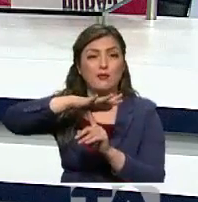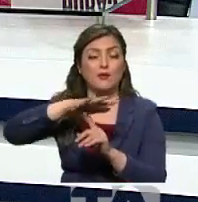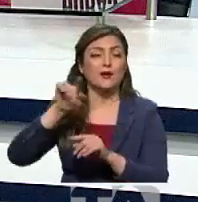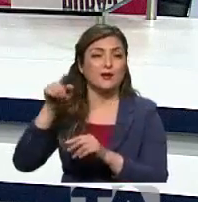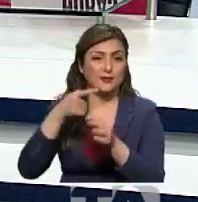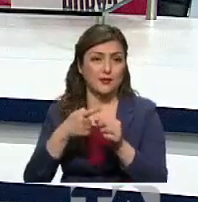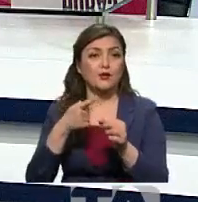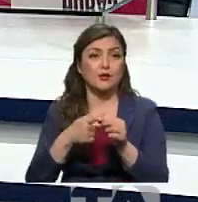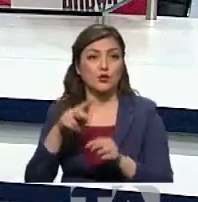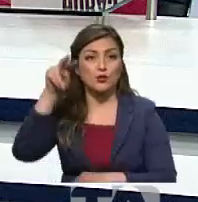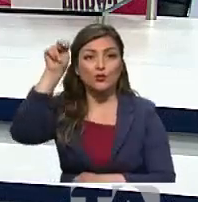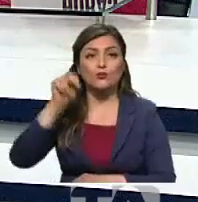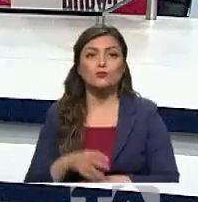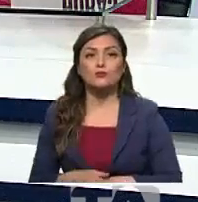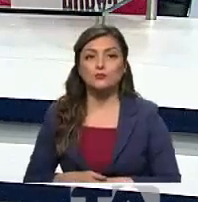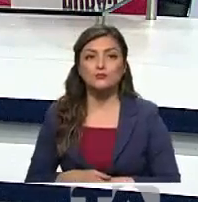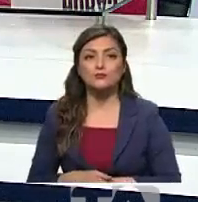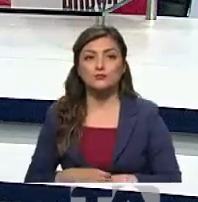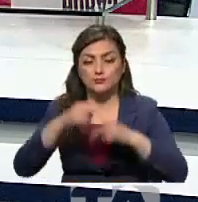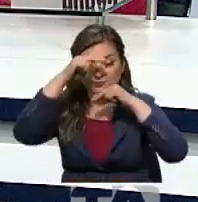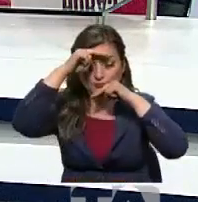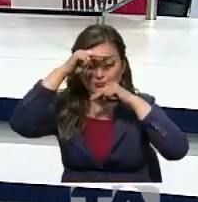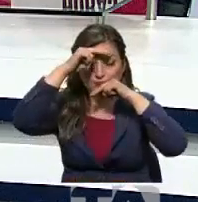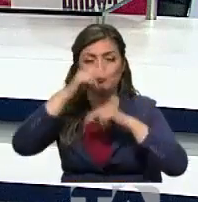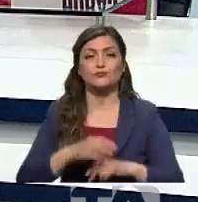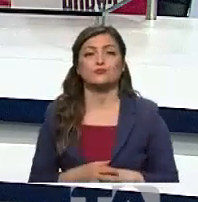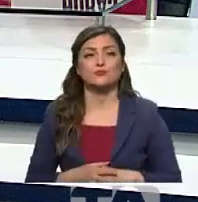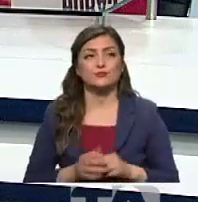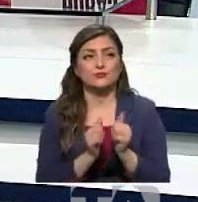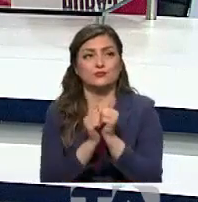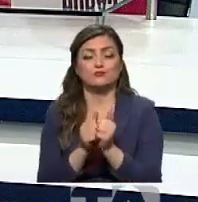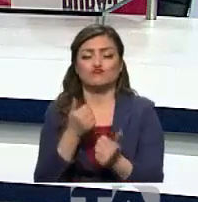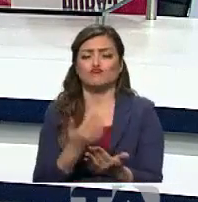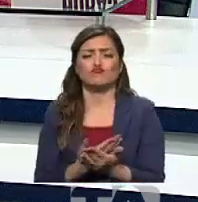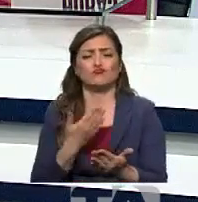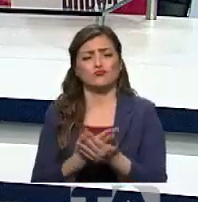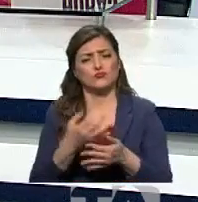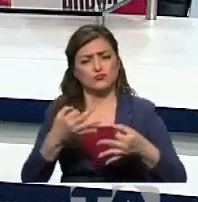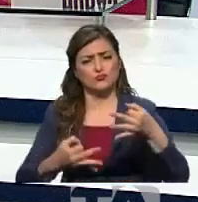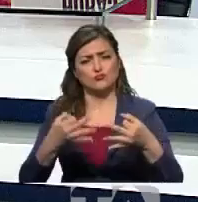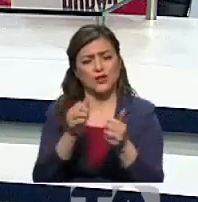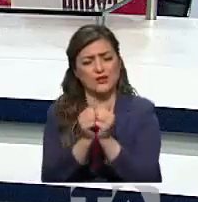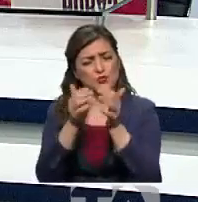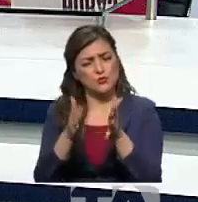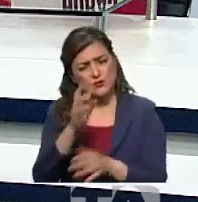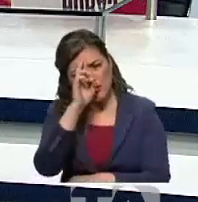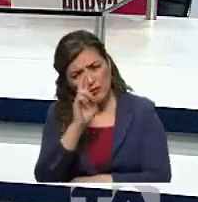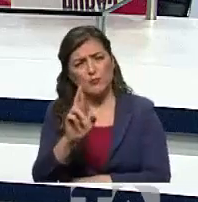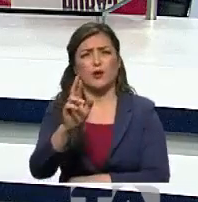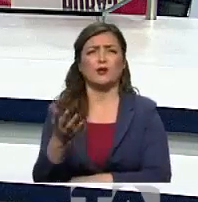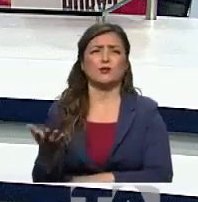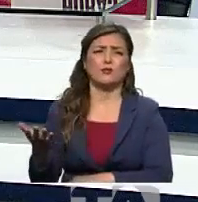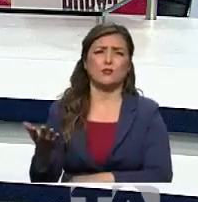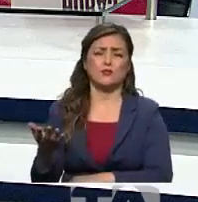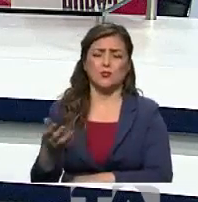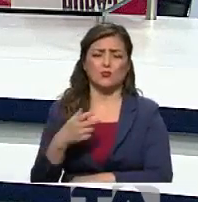Quito. Realmente nosotros como noticiero también nos unimos para exigir justicia y también respeto a los deportistas en las calles. Esto no puede